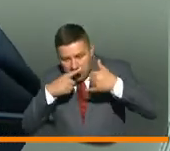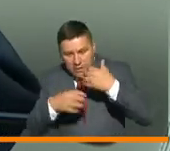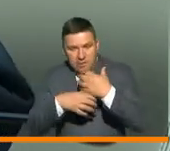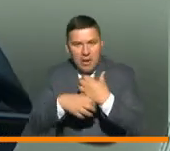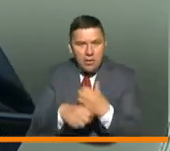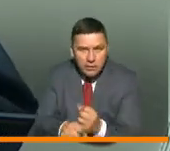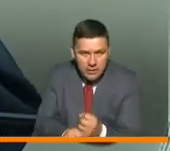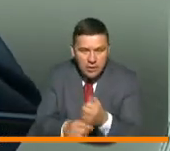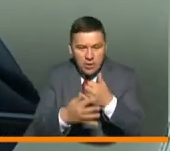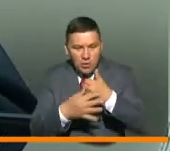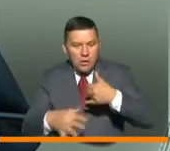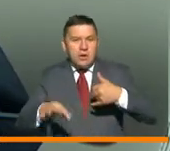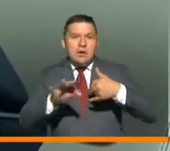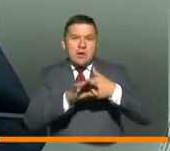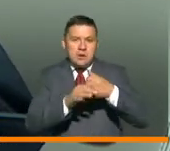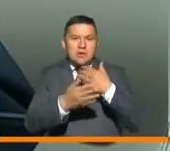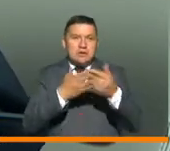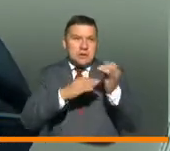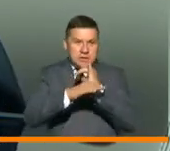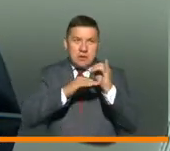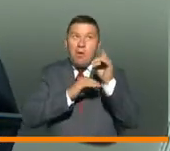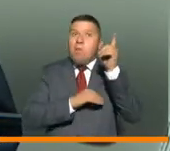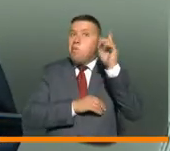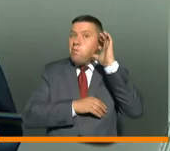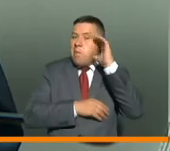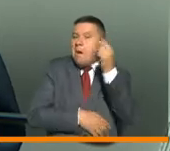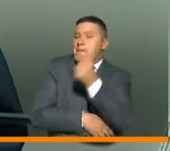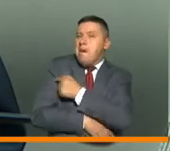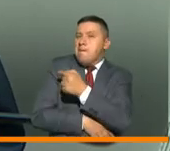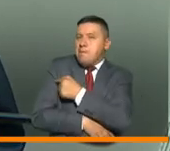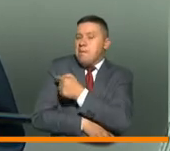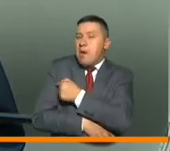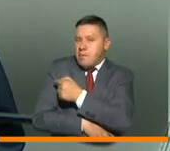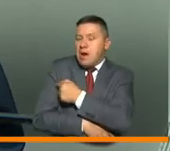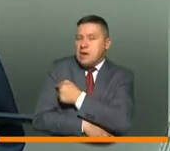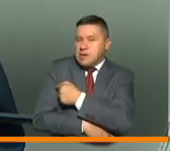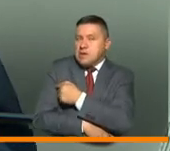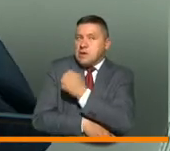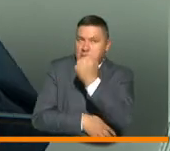Vaupés, para Guainía, para Providencia, donde también se están vacunando los